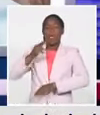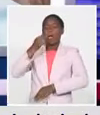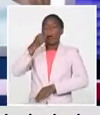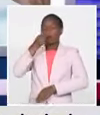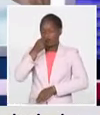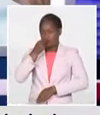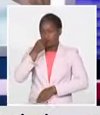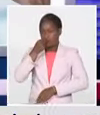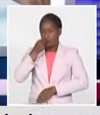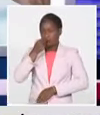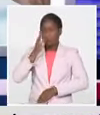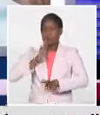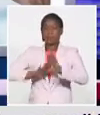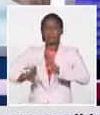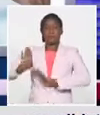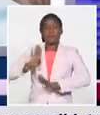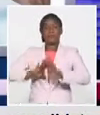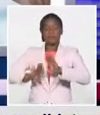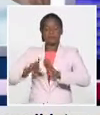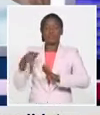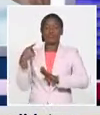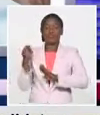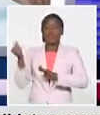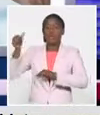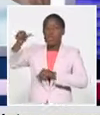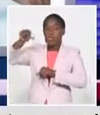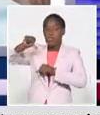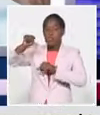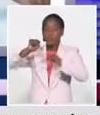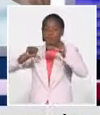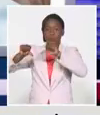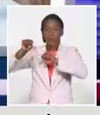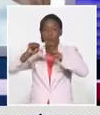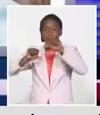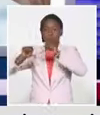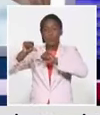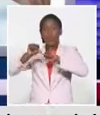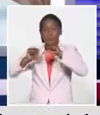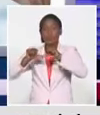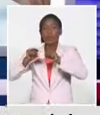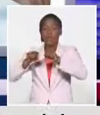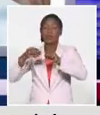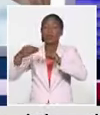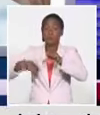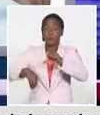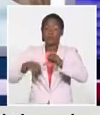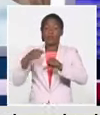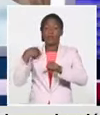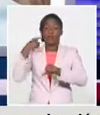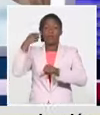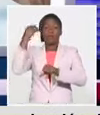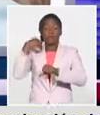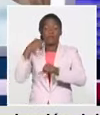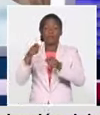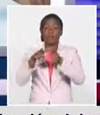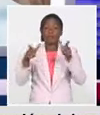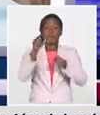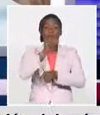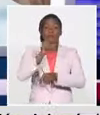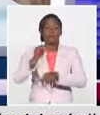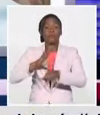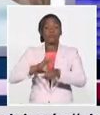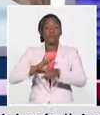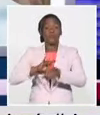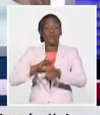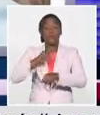el tiomersal o timerosal, como se conoce, en las vacunas. No obstante, nosotros estamos, debido al que